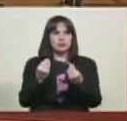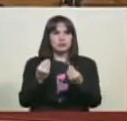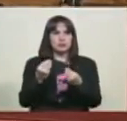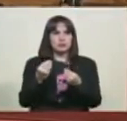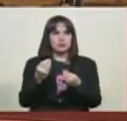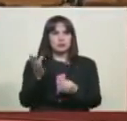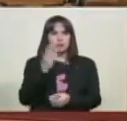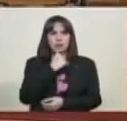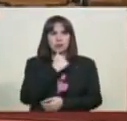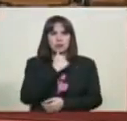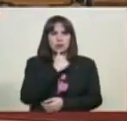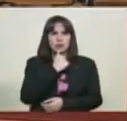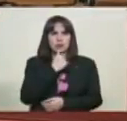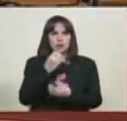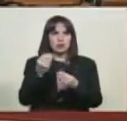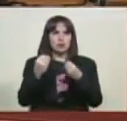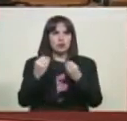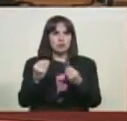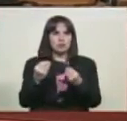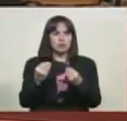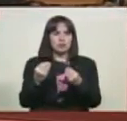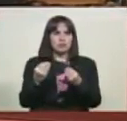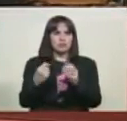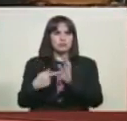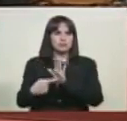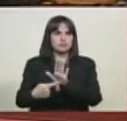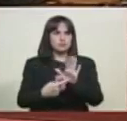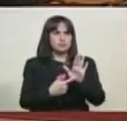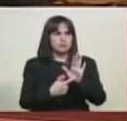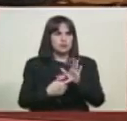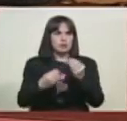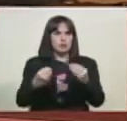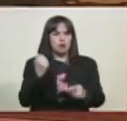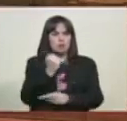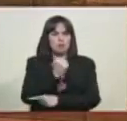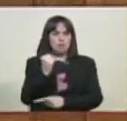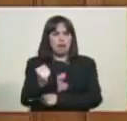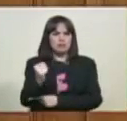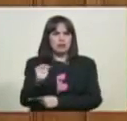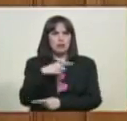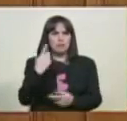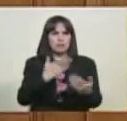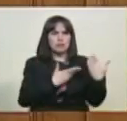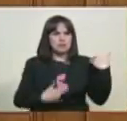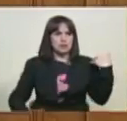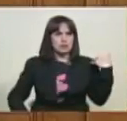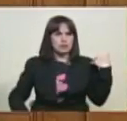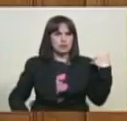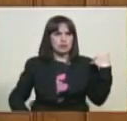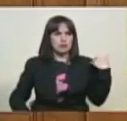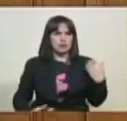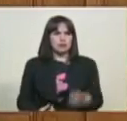No tiene Venezuela historial de magnicidios.